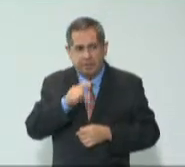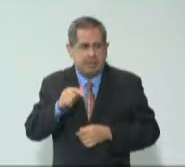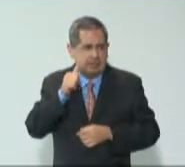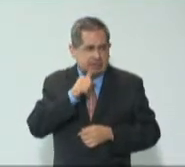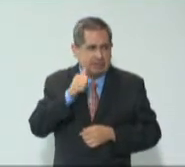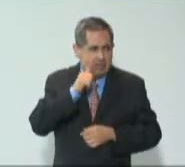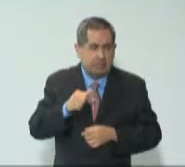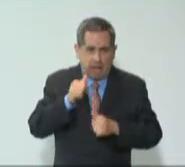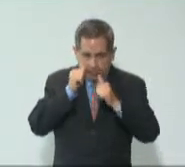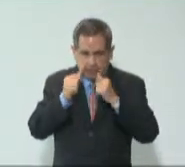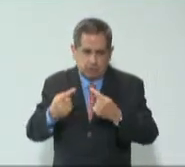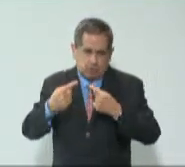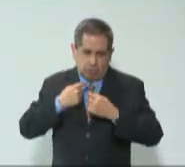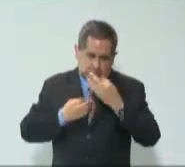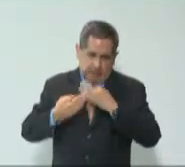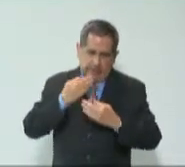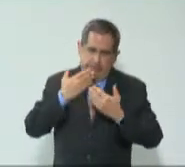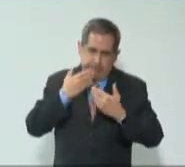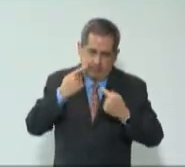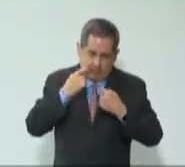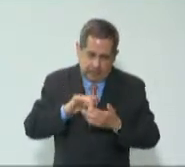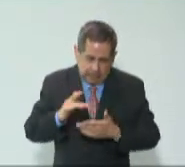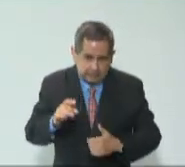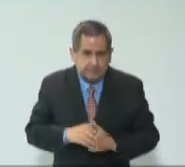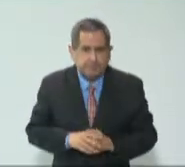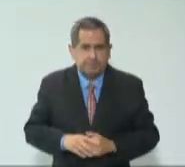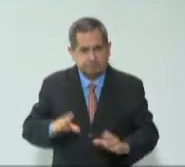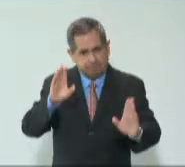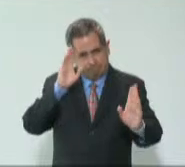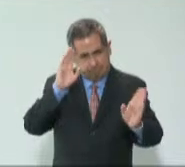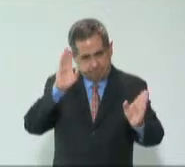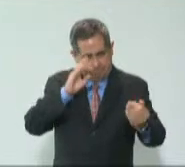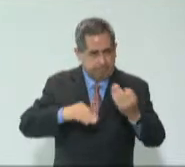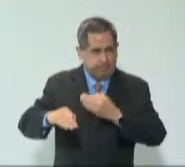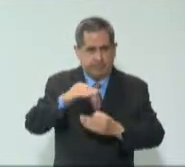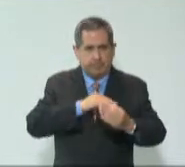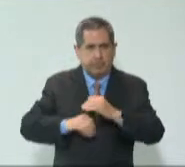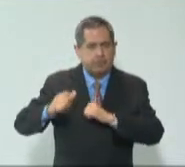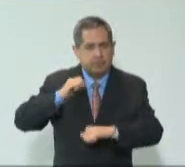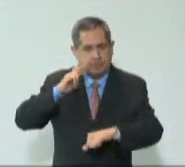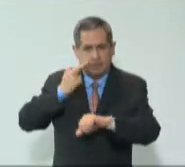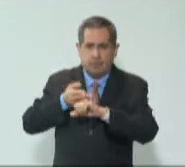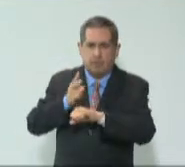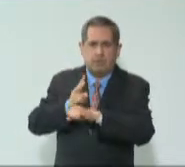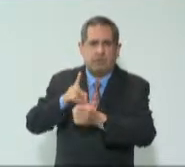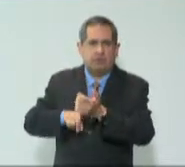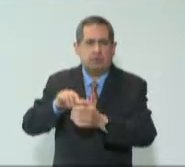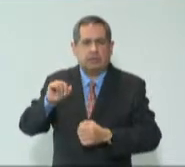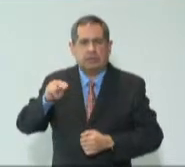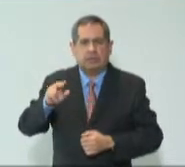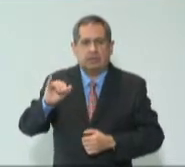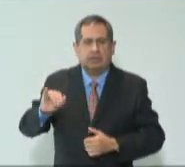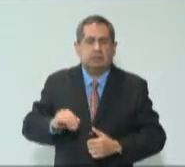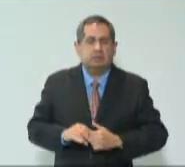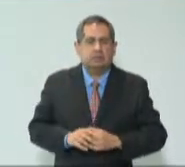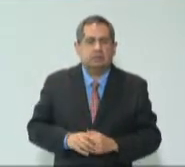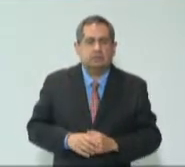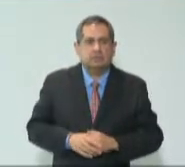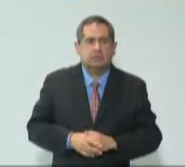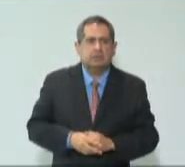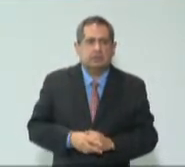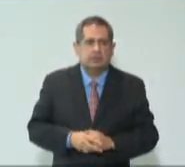todas las atenciones que ha tenido con una servidora saludo a todas y todos los comisionados del inay Pues bien como una